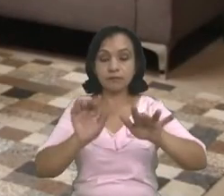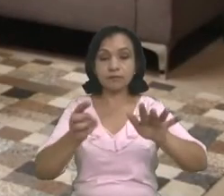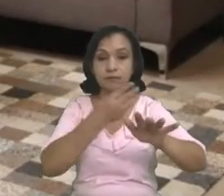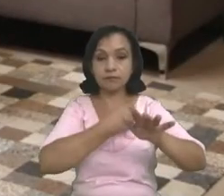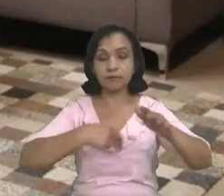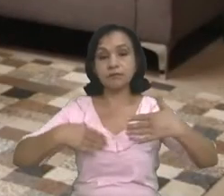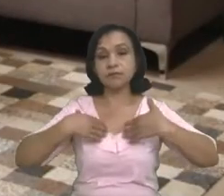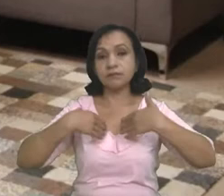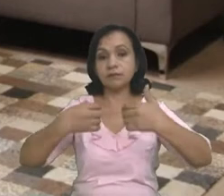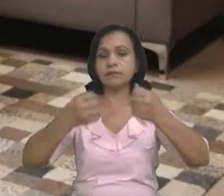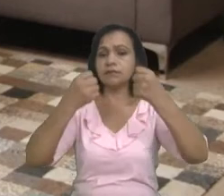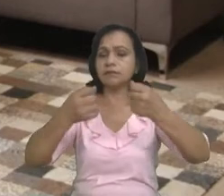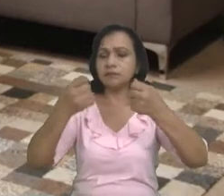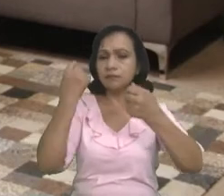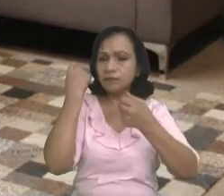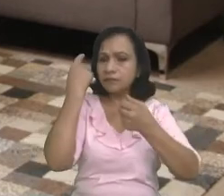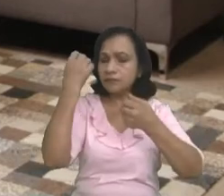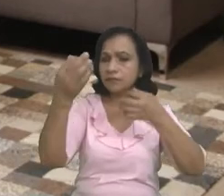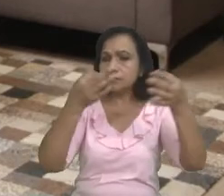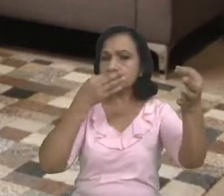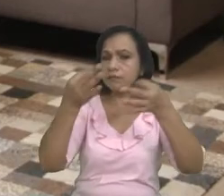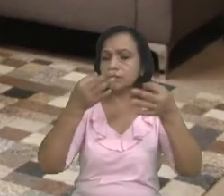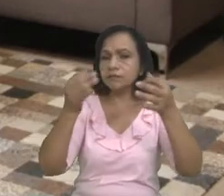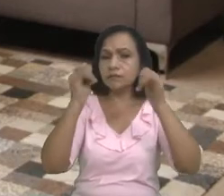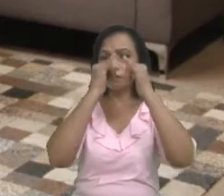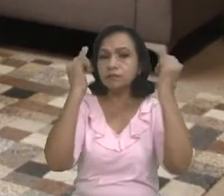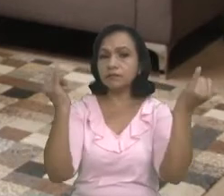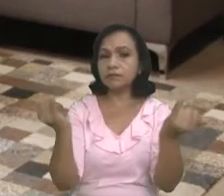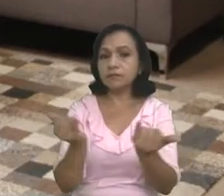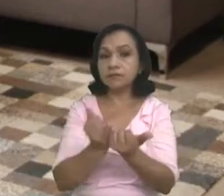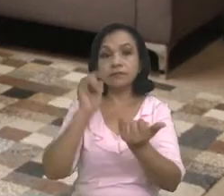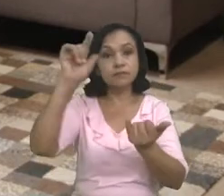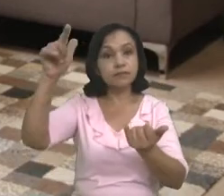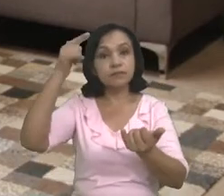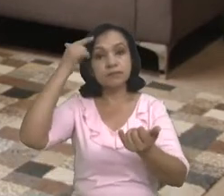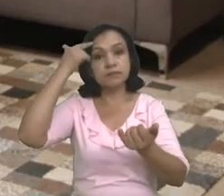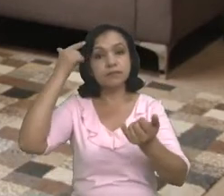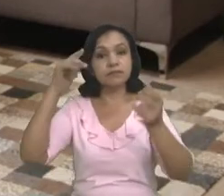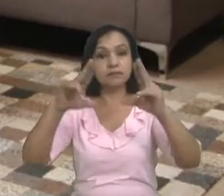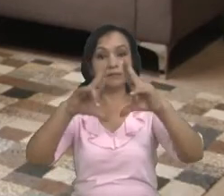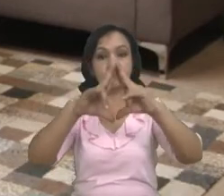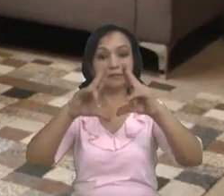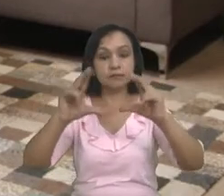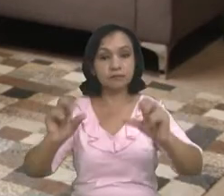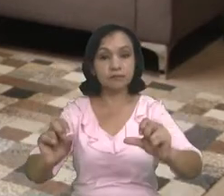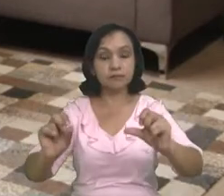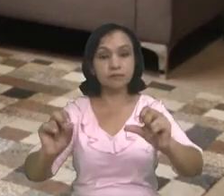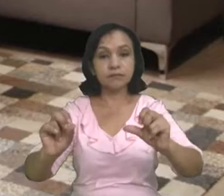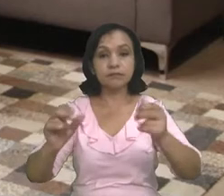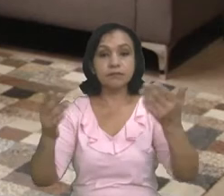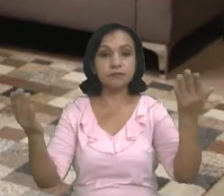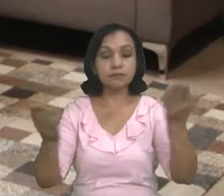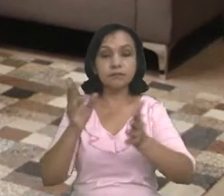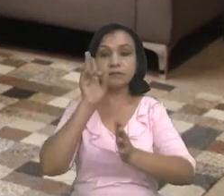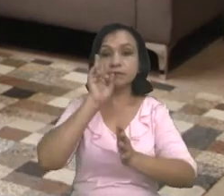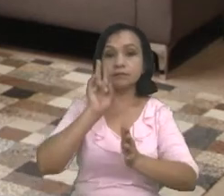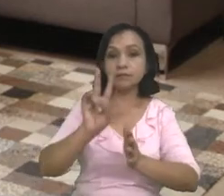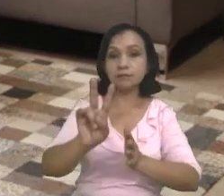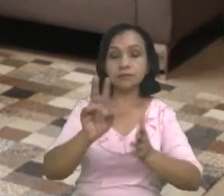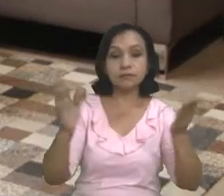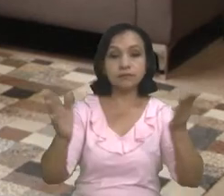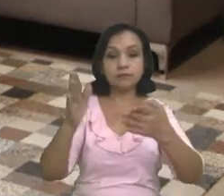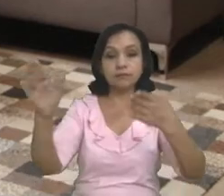entender la perspectiva de trabajo articulado a nivel internacional del gobierno de reconciliación y unidad nacional vimos como los